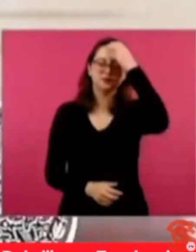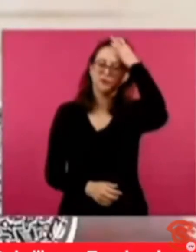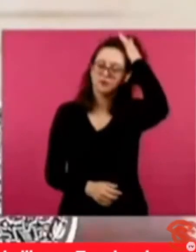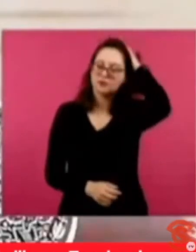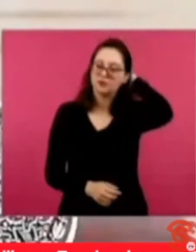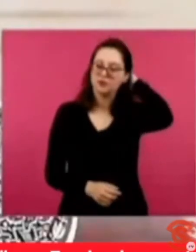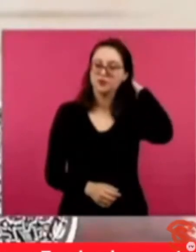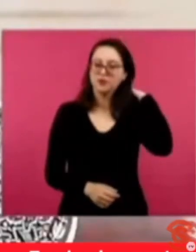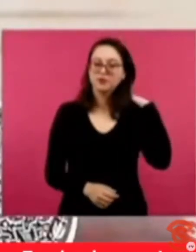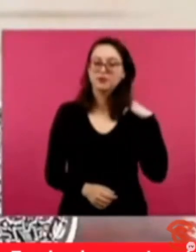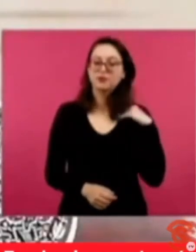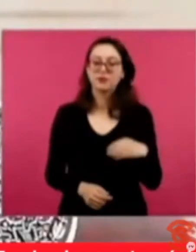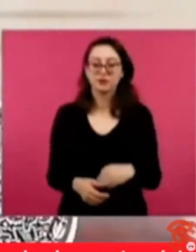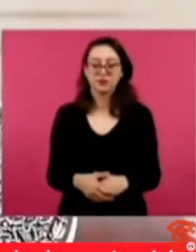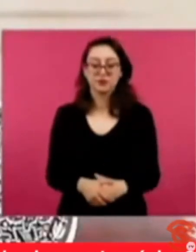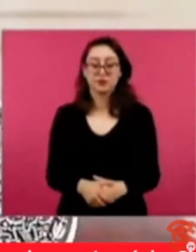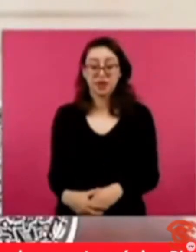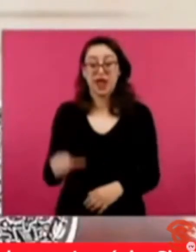decidió el tribunal,